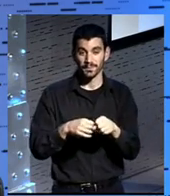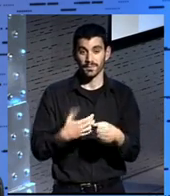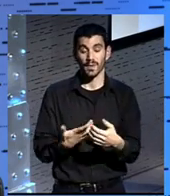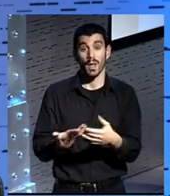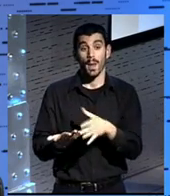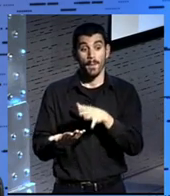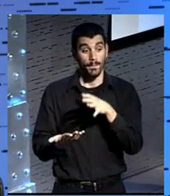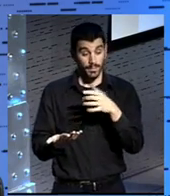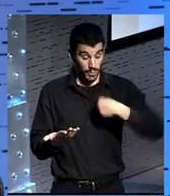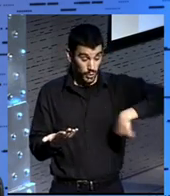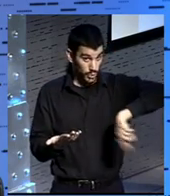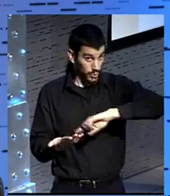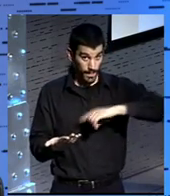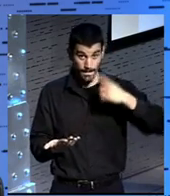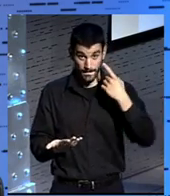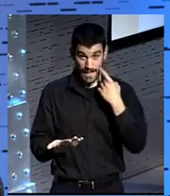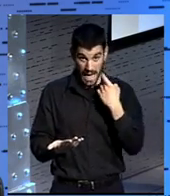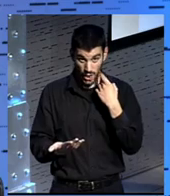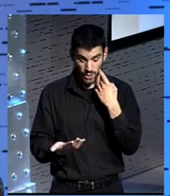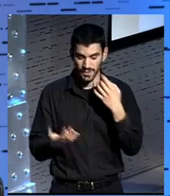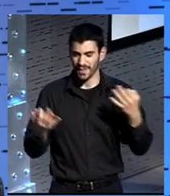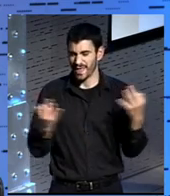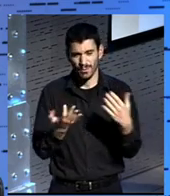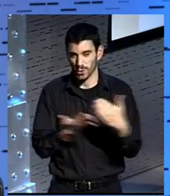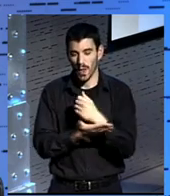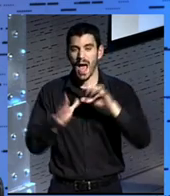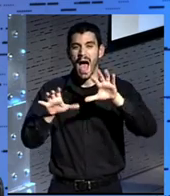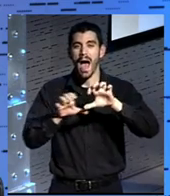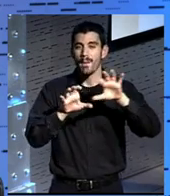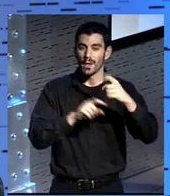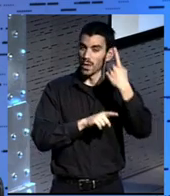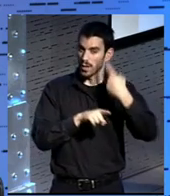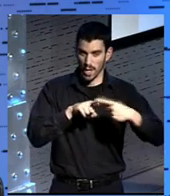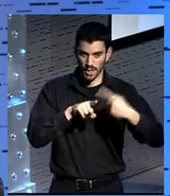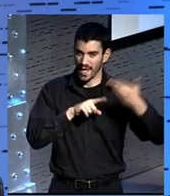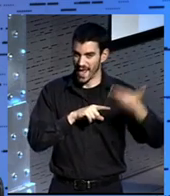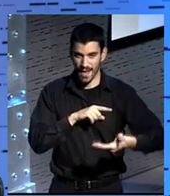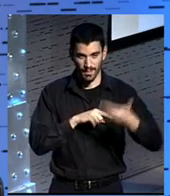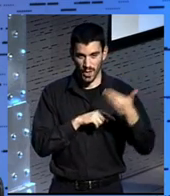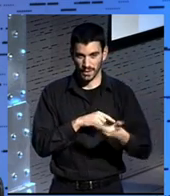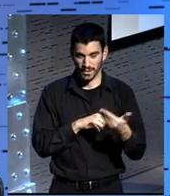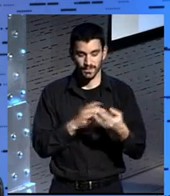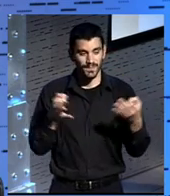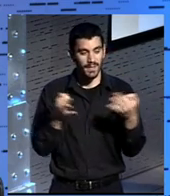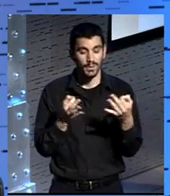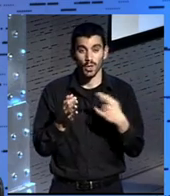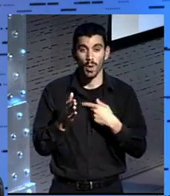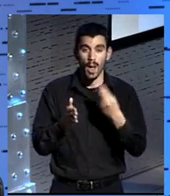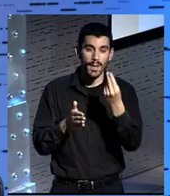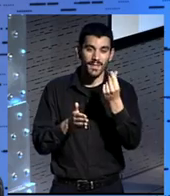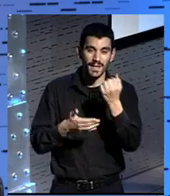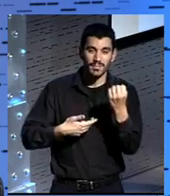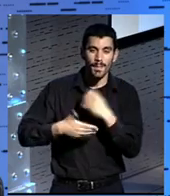general todos debemos de aprender es que el máximo margen para nosotros no